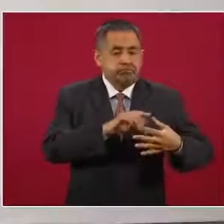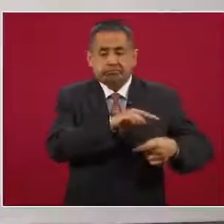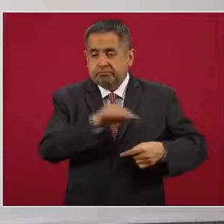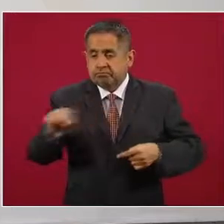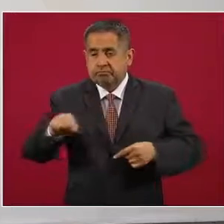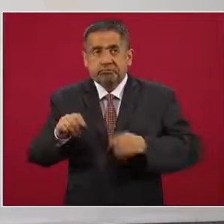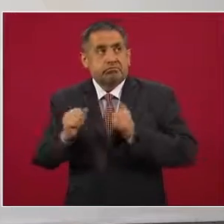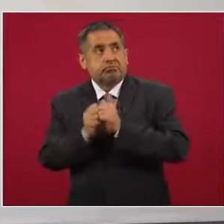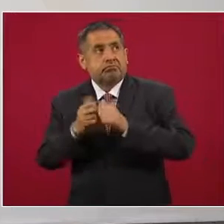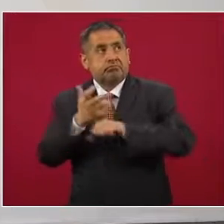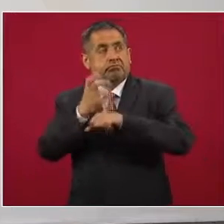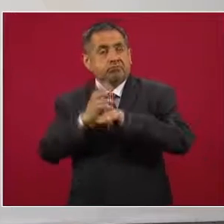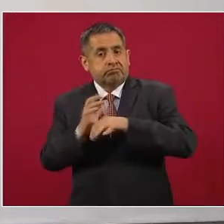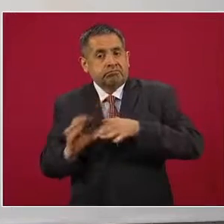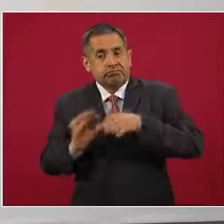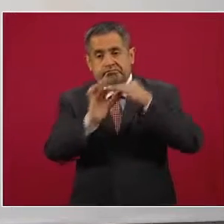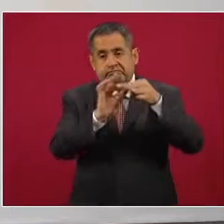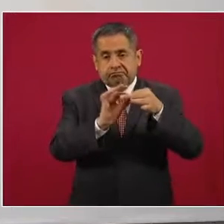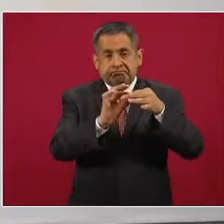Unidos.